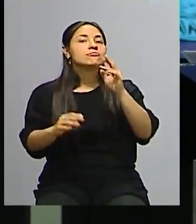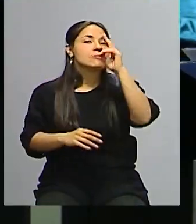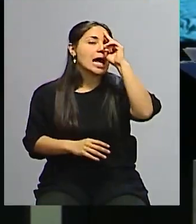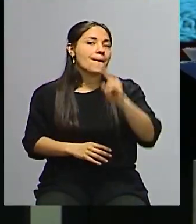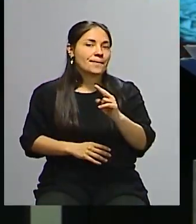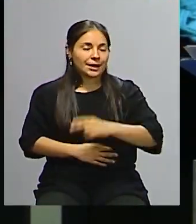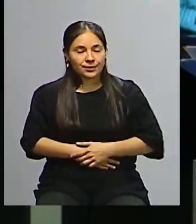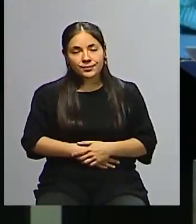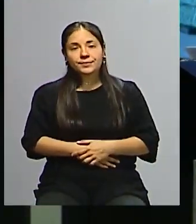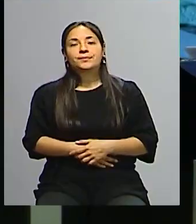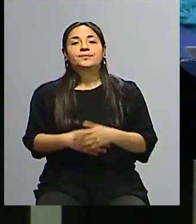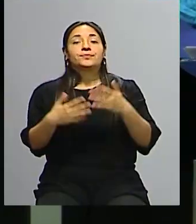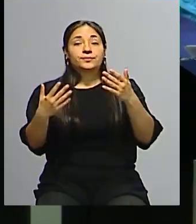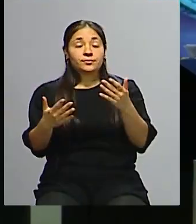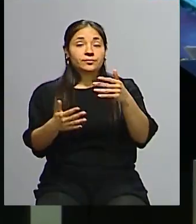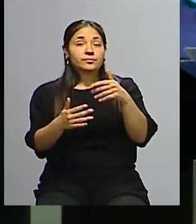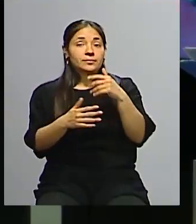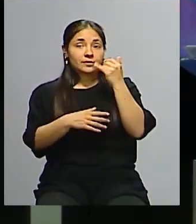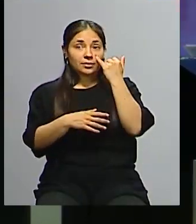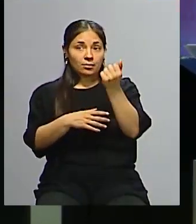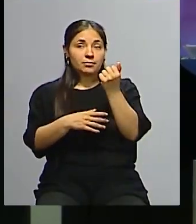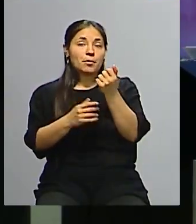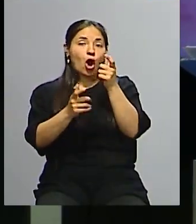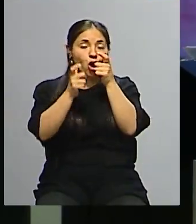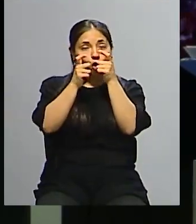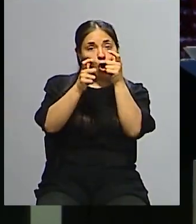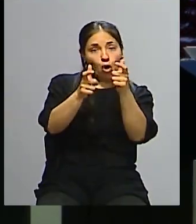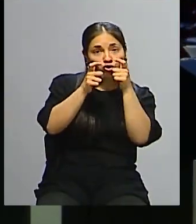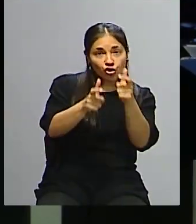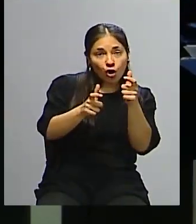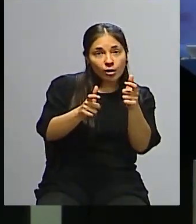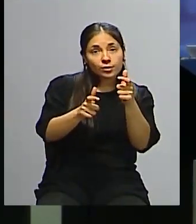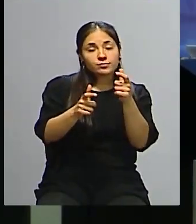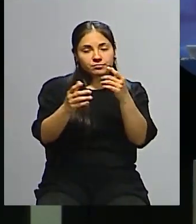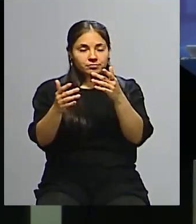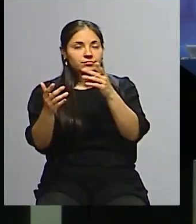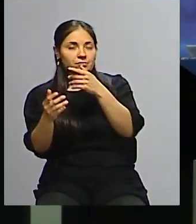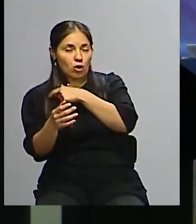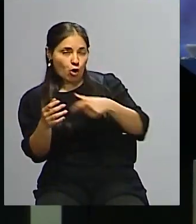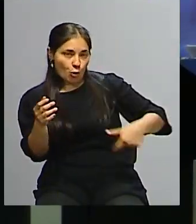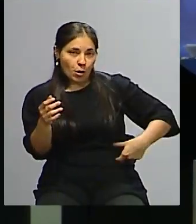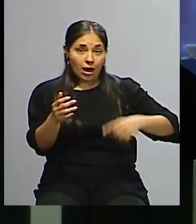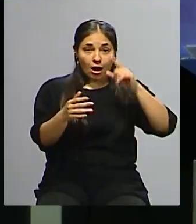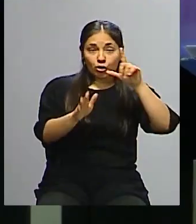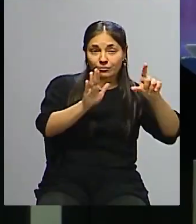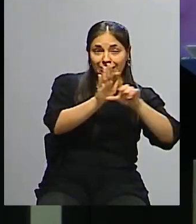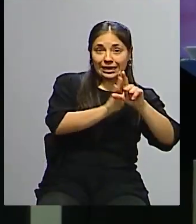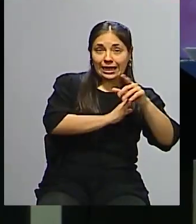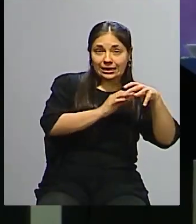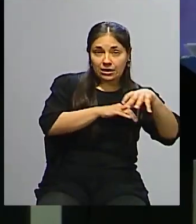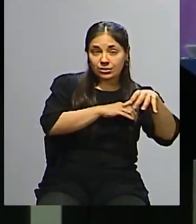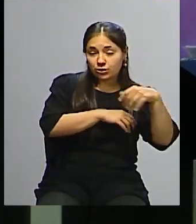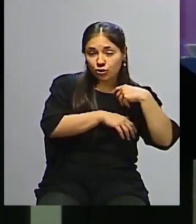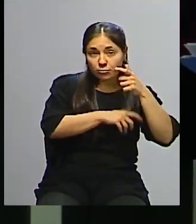esta función, digamos, de asignación y control, por un lado y por el otro, es importante el debate, que se dé el